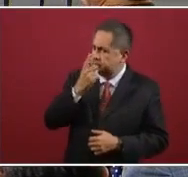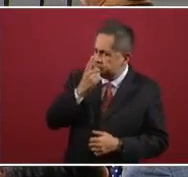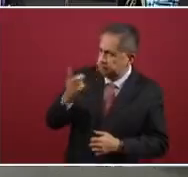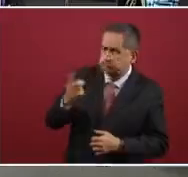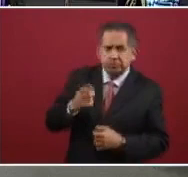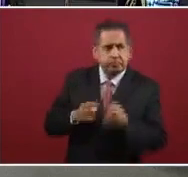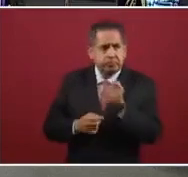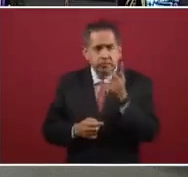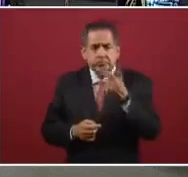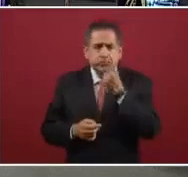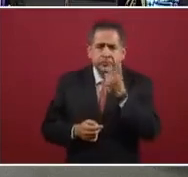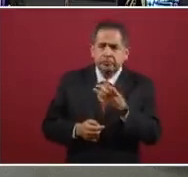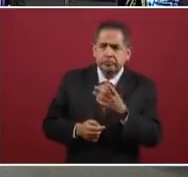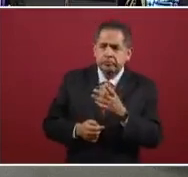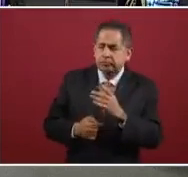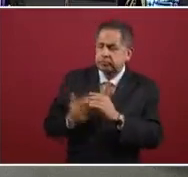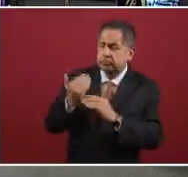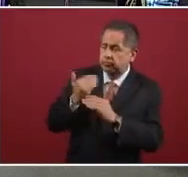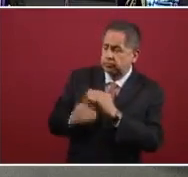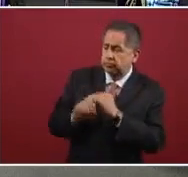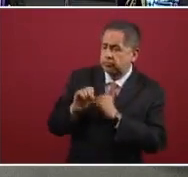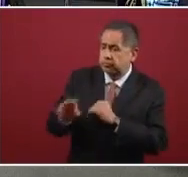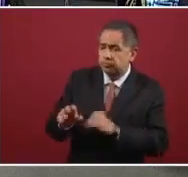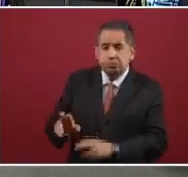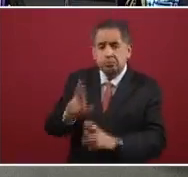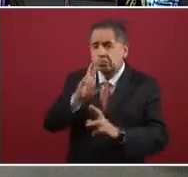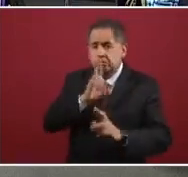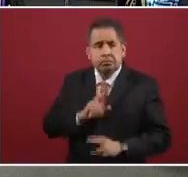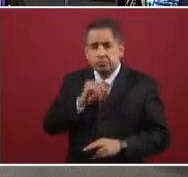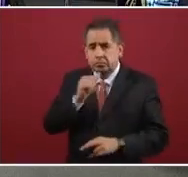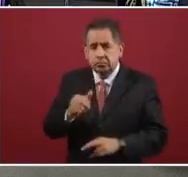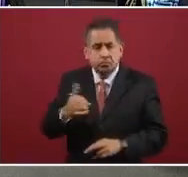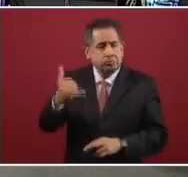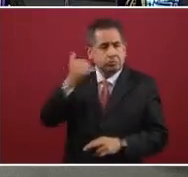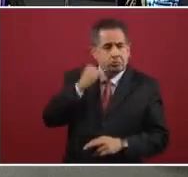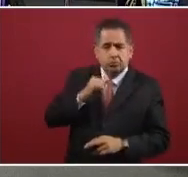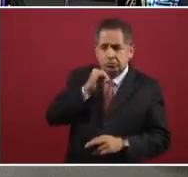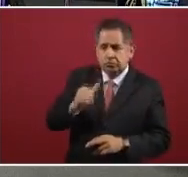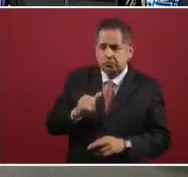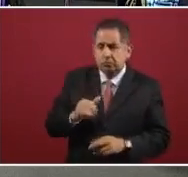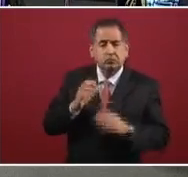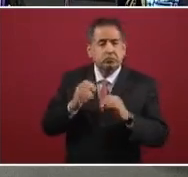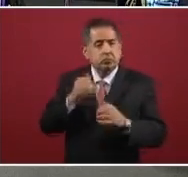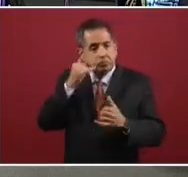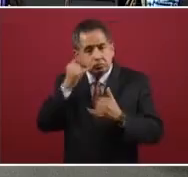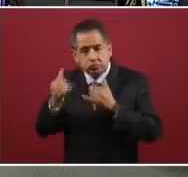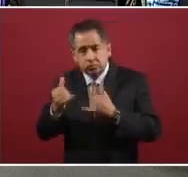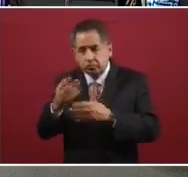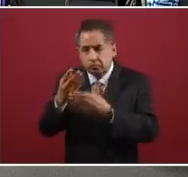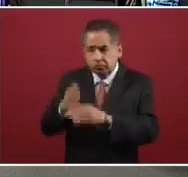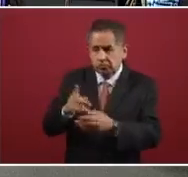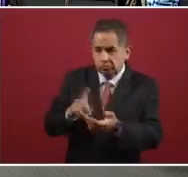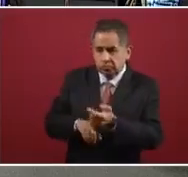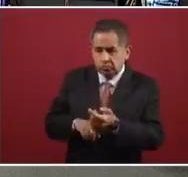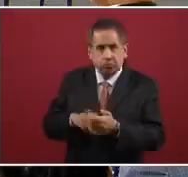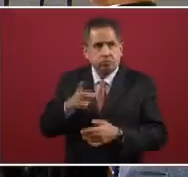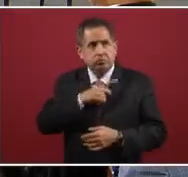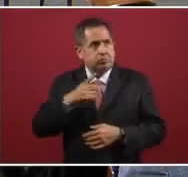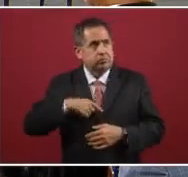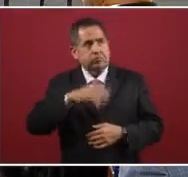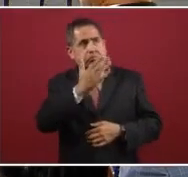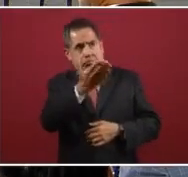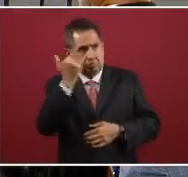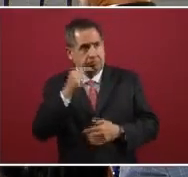varias ocasiones que no les contestan el teléfono o llaman luego también a los bancos y les piden que vengan, que